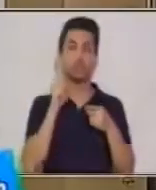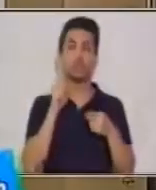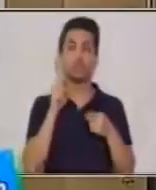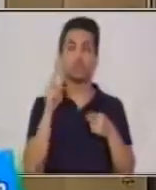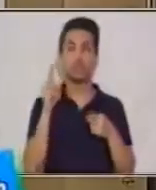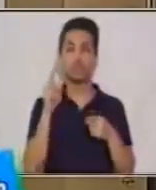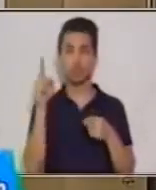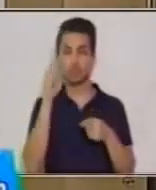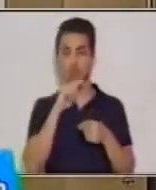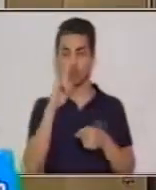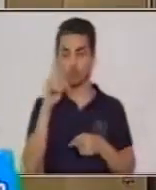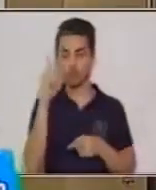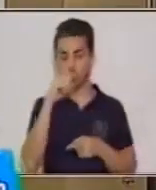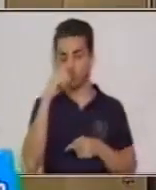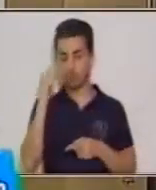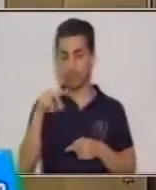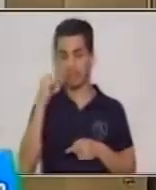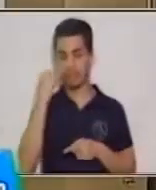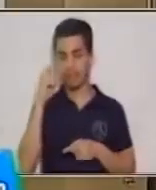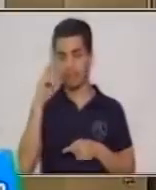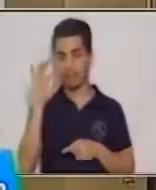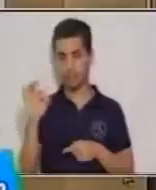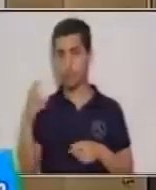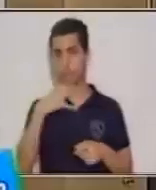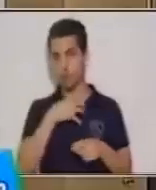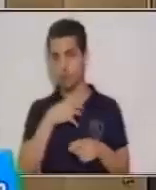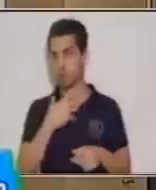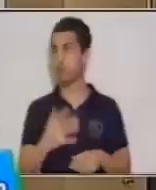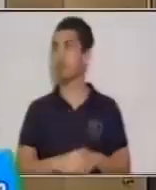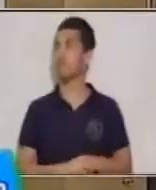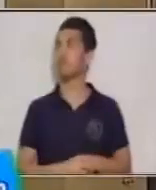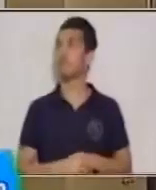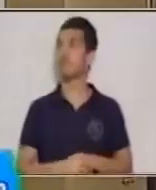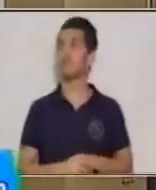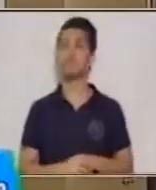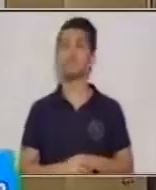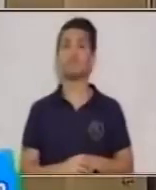Propio. Trabajar es un verbo.